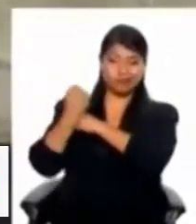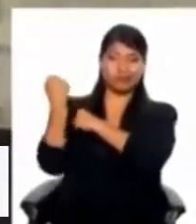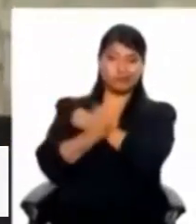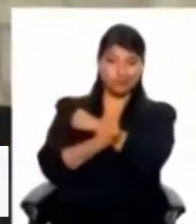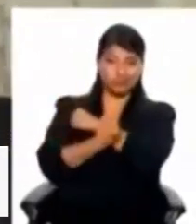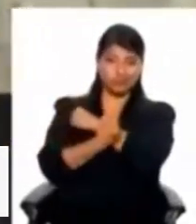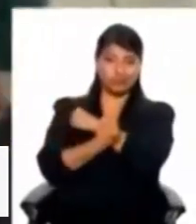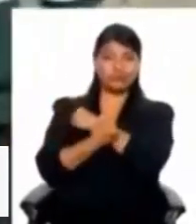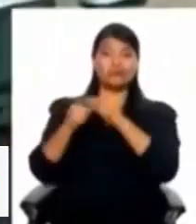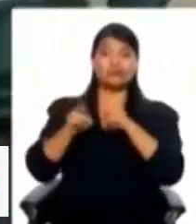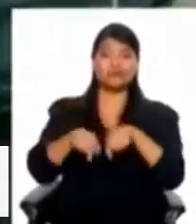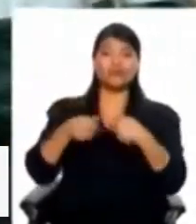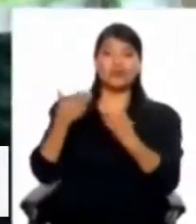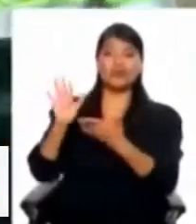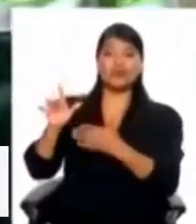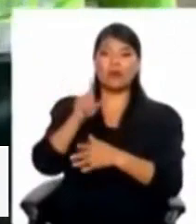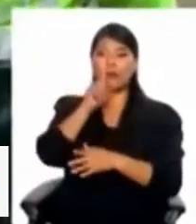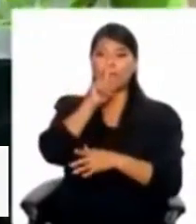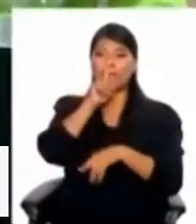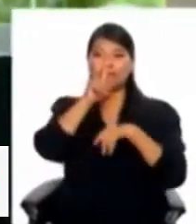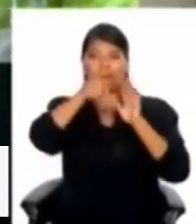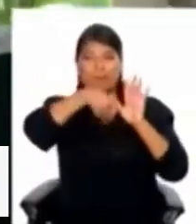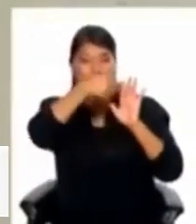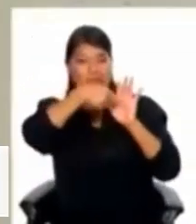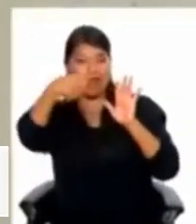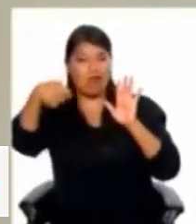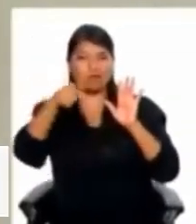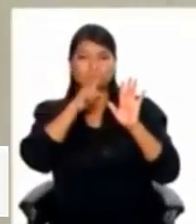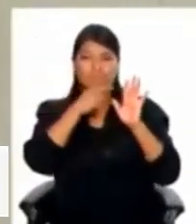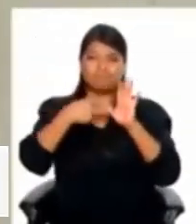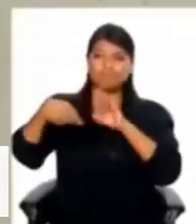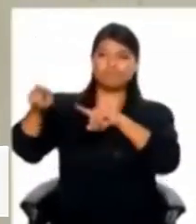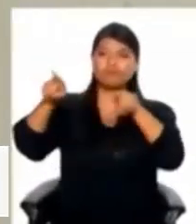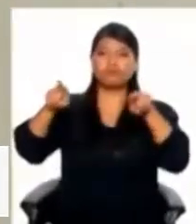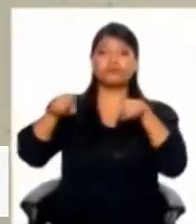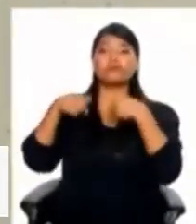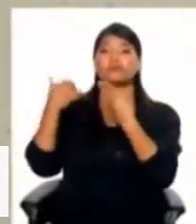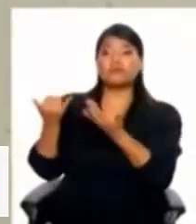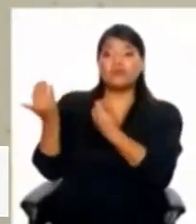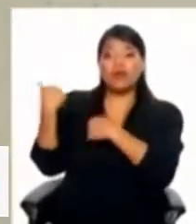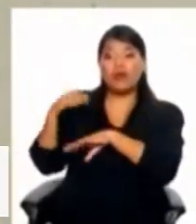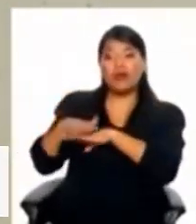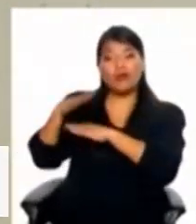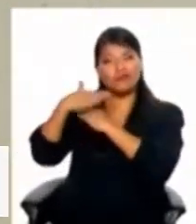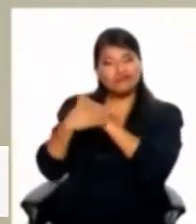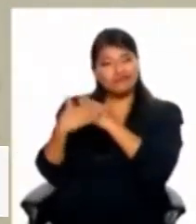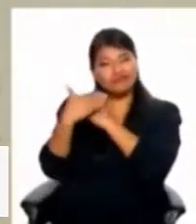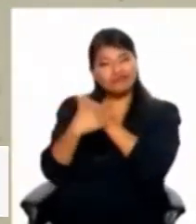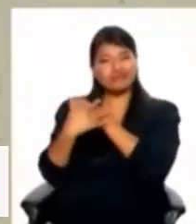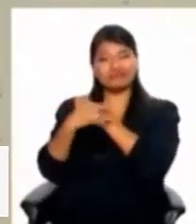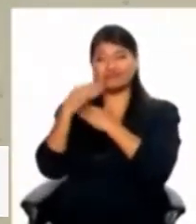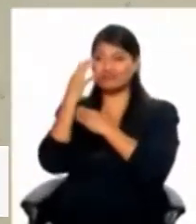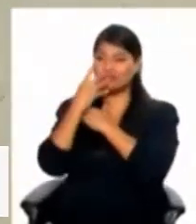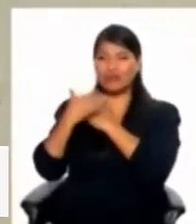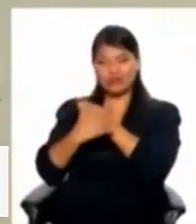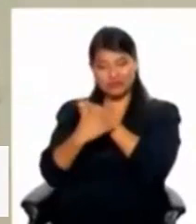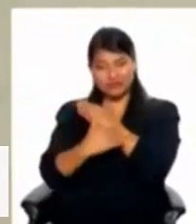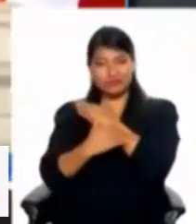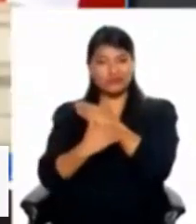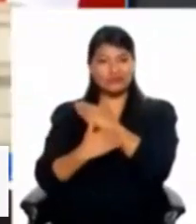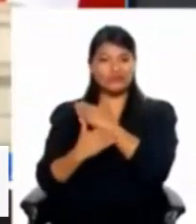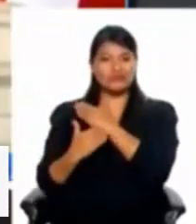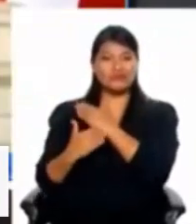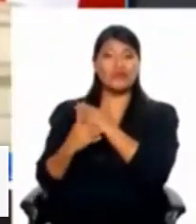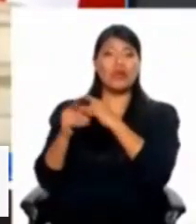Dachi, sino que registró su cobarde acción en video. Dachi se ha convertido en un símbolo de la lucha contra la crueldad